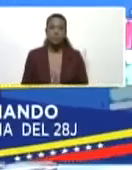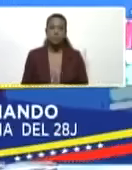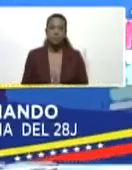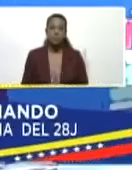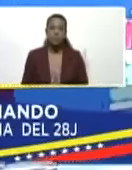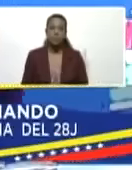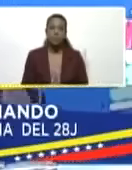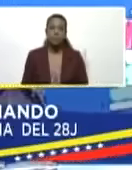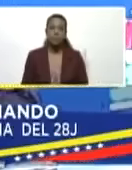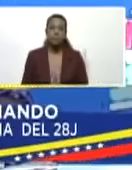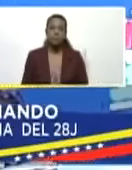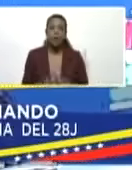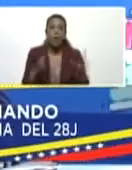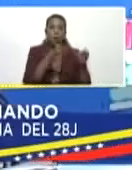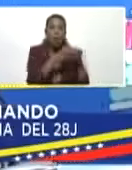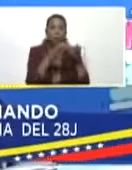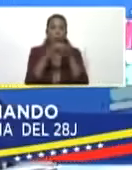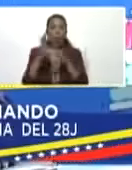los comandos estadales